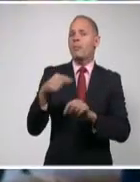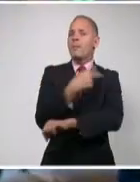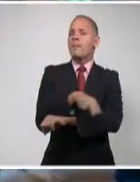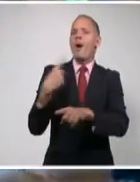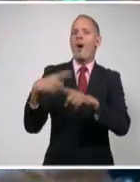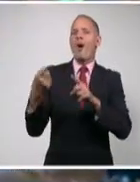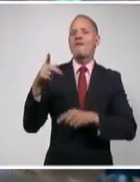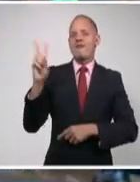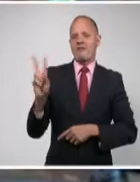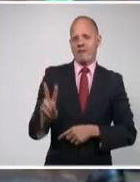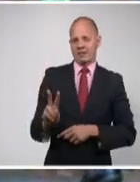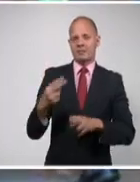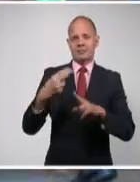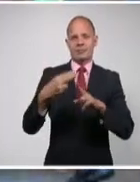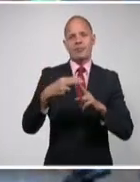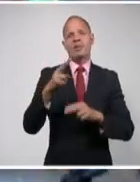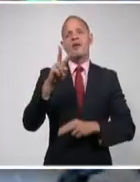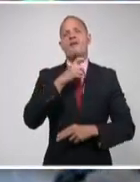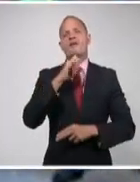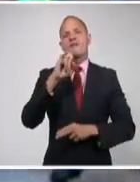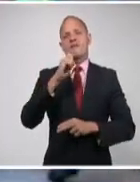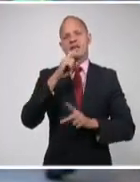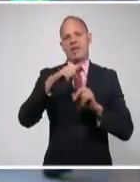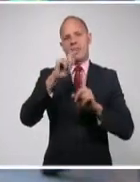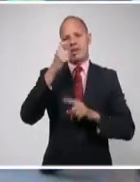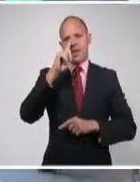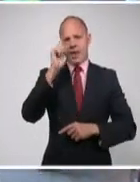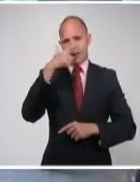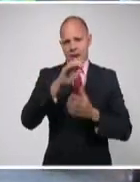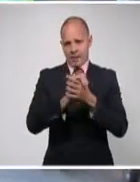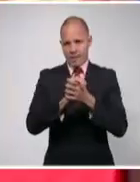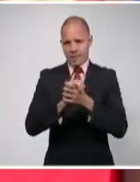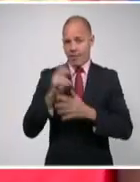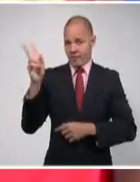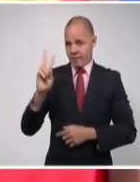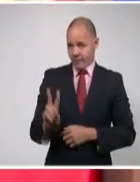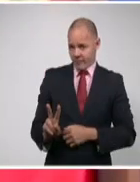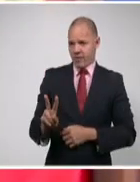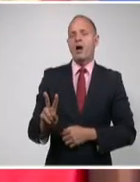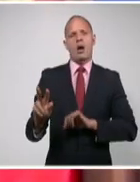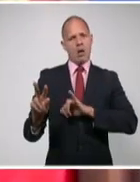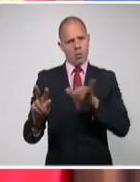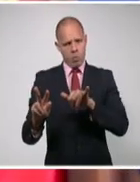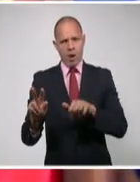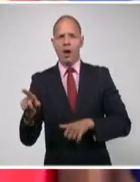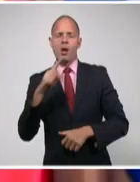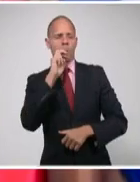Vietnam, Nguyen Phu Trong, transmitió sus parabienes al primer secretario del Partido Comunista de Cuba,